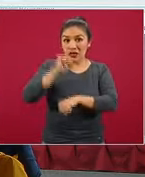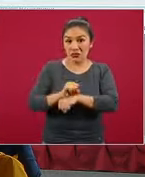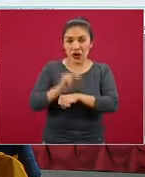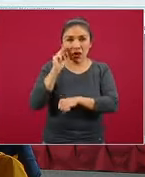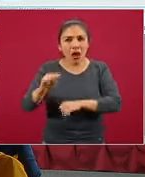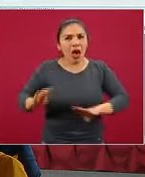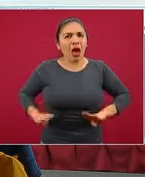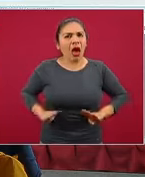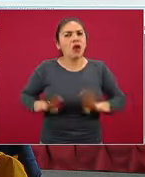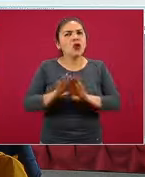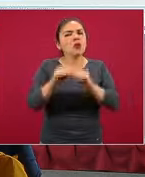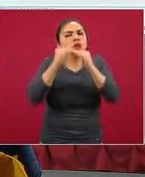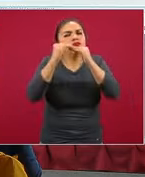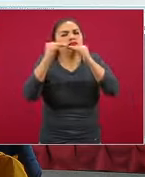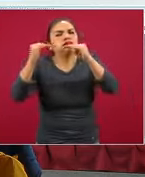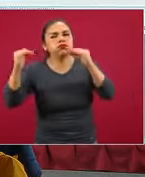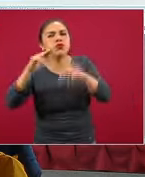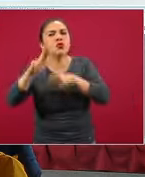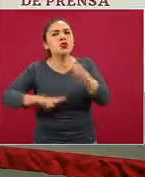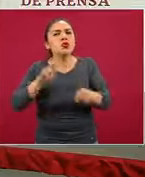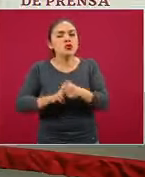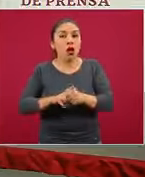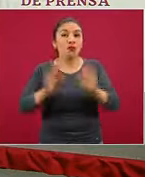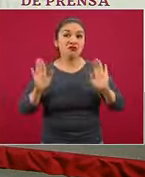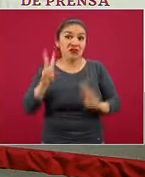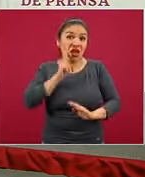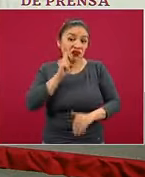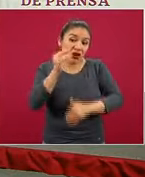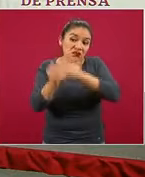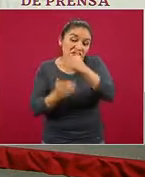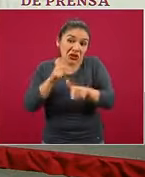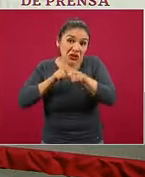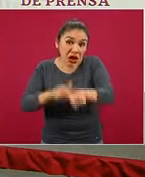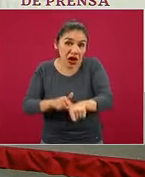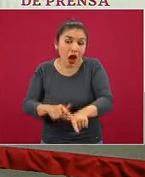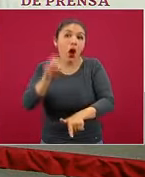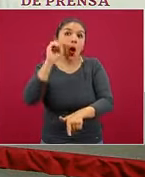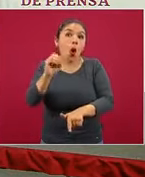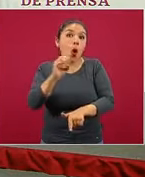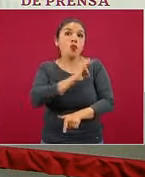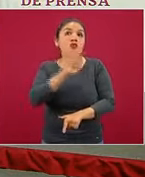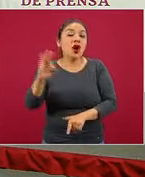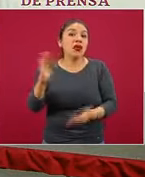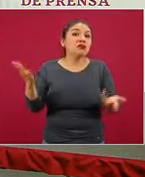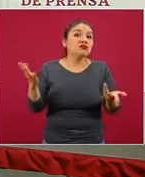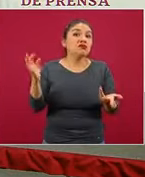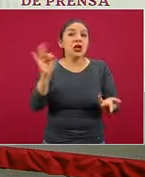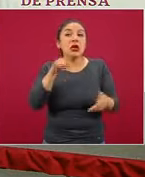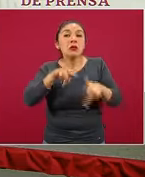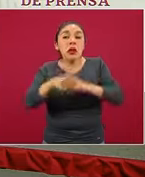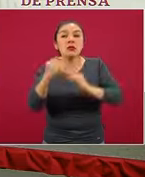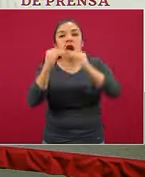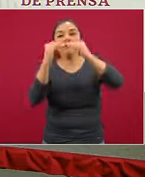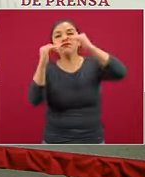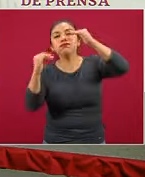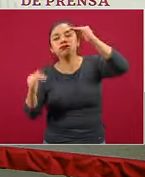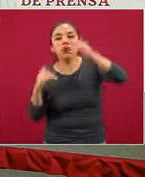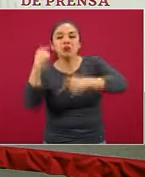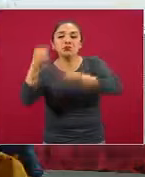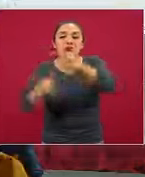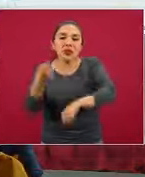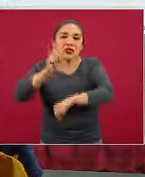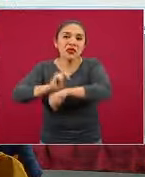digamos que se ha estabilizado. Vamos a ver si esta tendencia continúa o inclusive pudiera empezar a disminuir en futuros días.